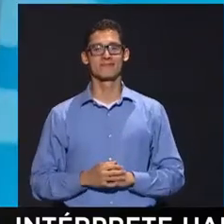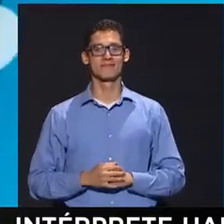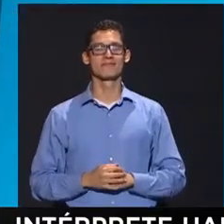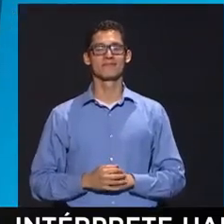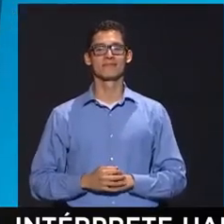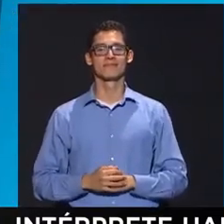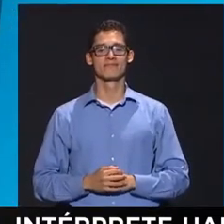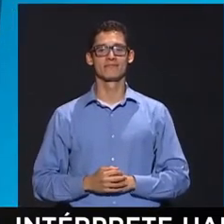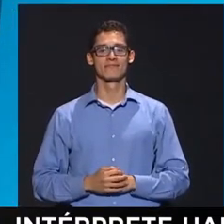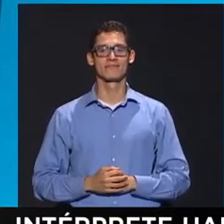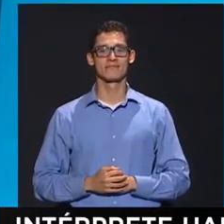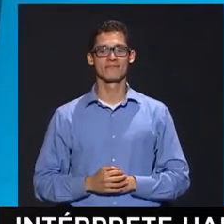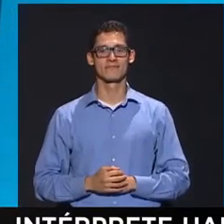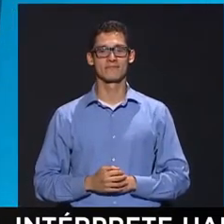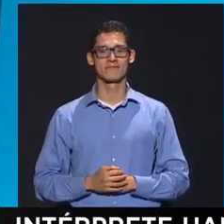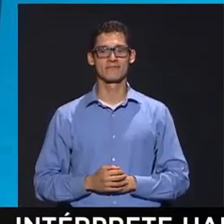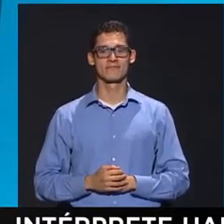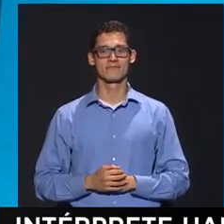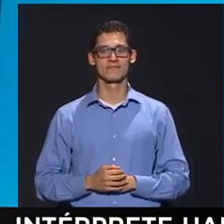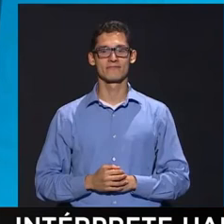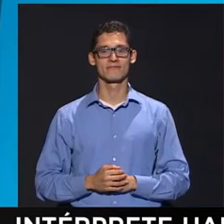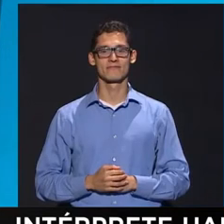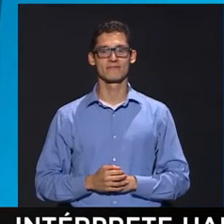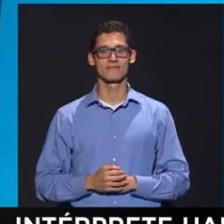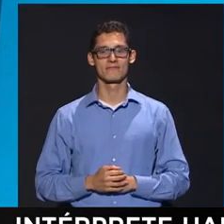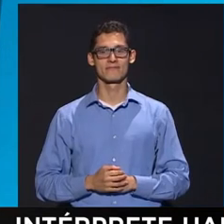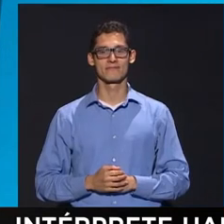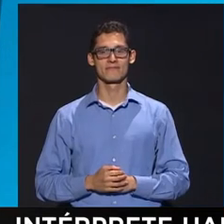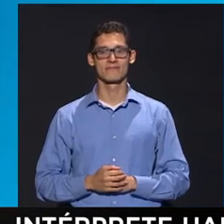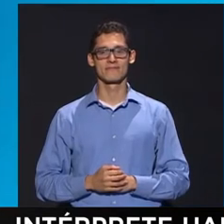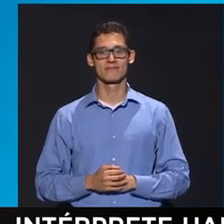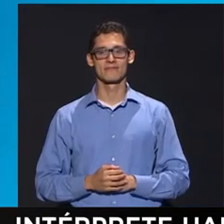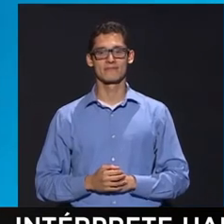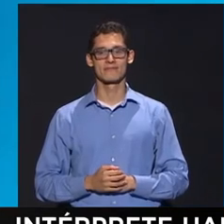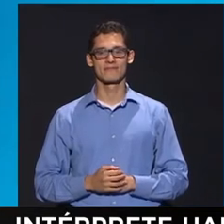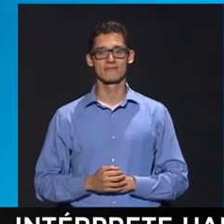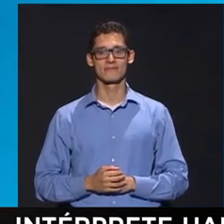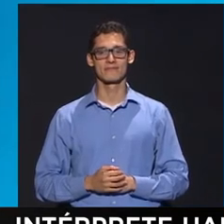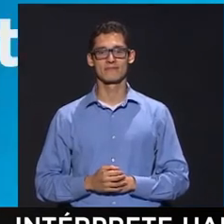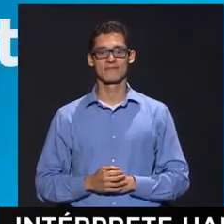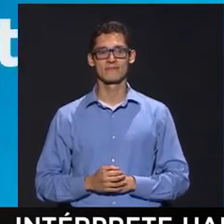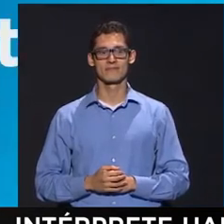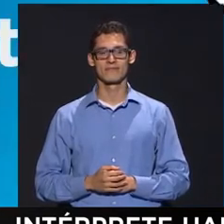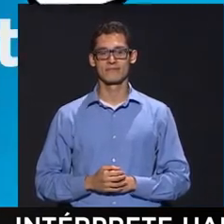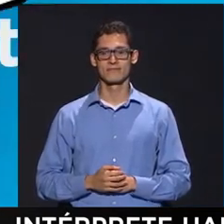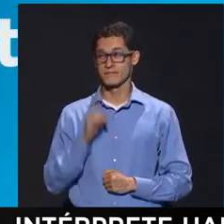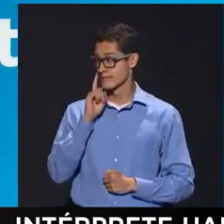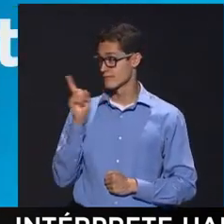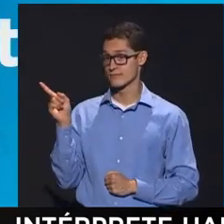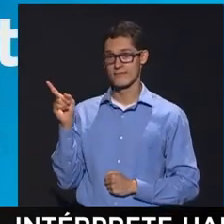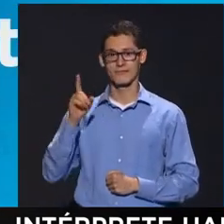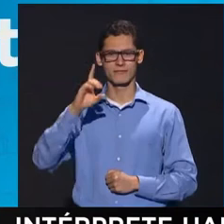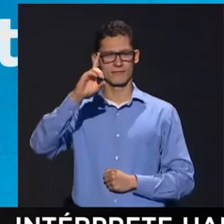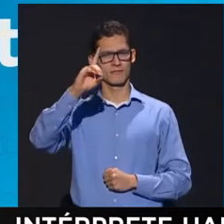Thank you. Un debate es una